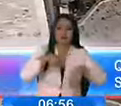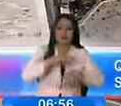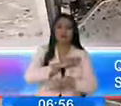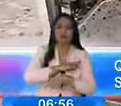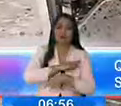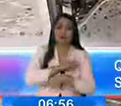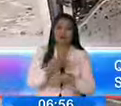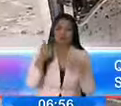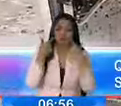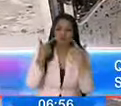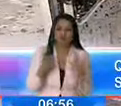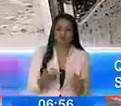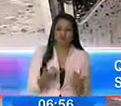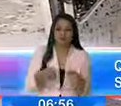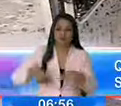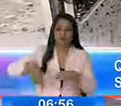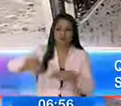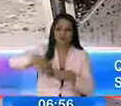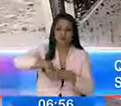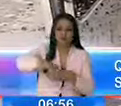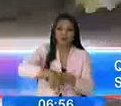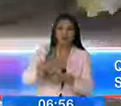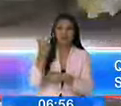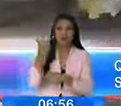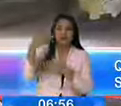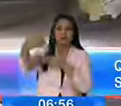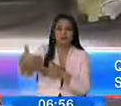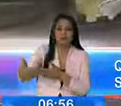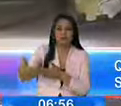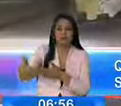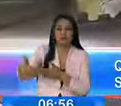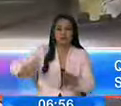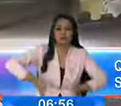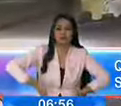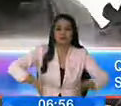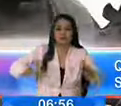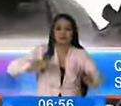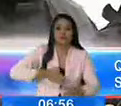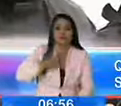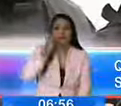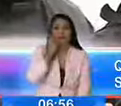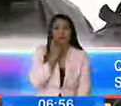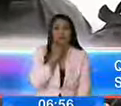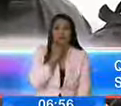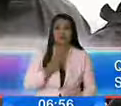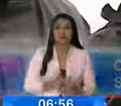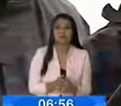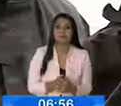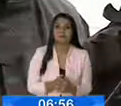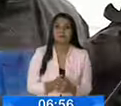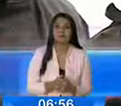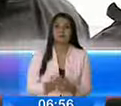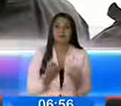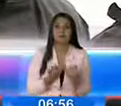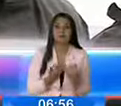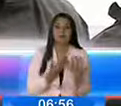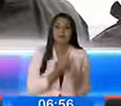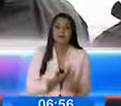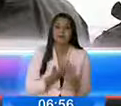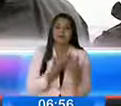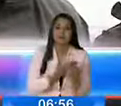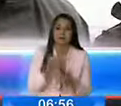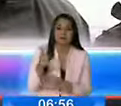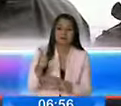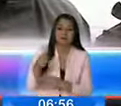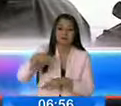las diligencias se cerraron los tres carriles en sentido norte-sur de la avenida Simón Bolívar. Al momento estamos esperando que se acerquen peritos